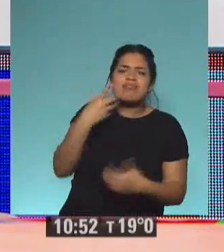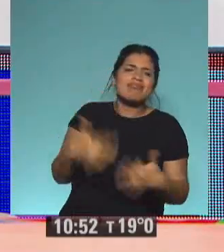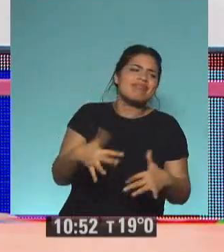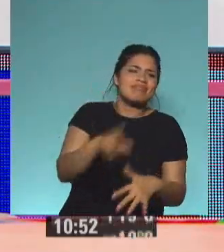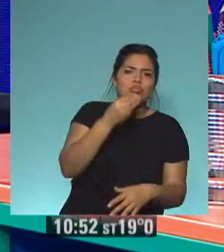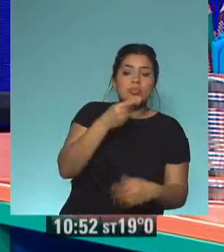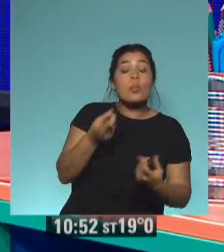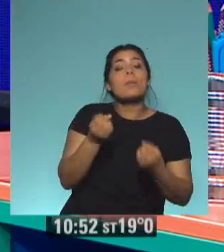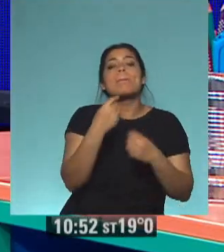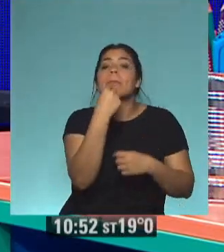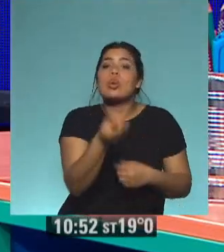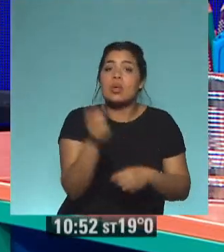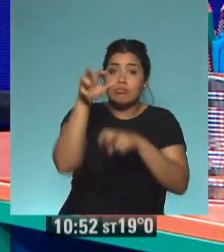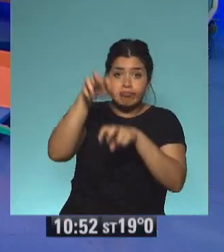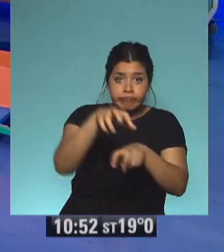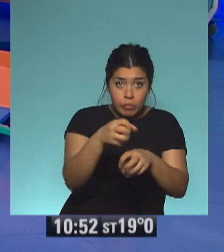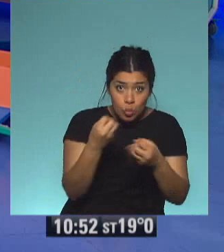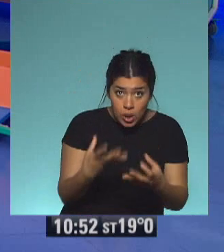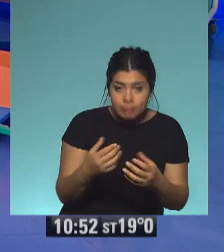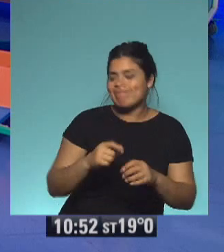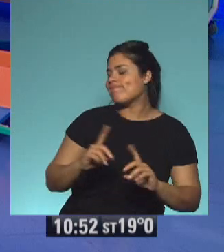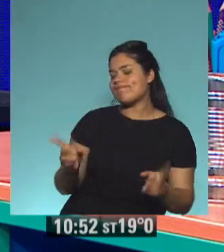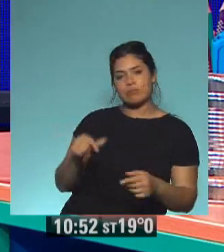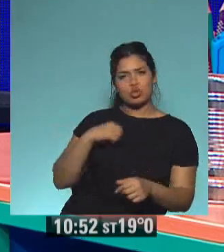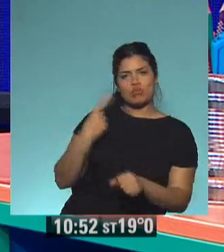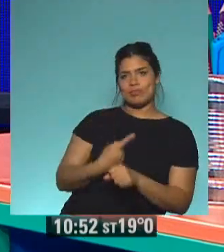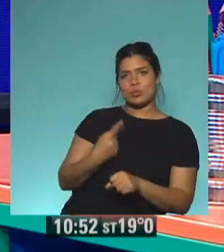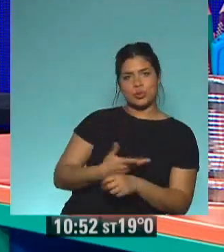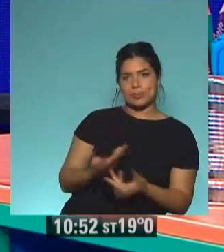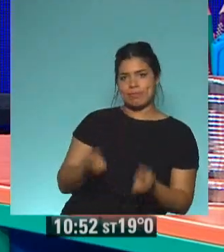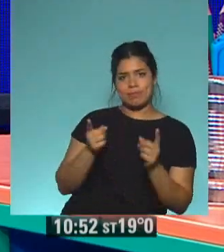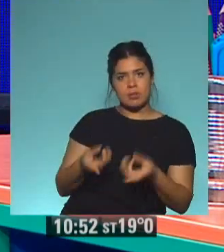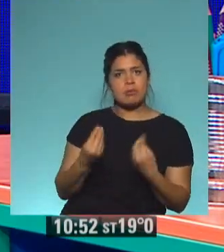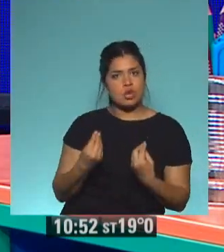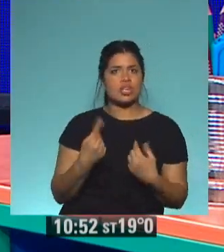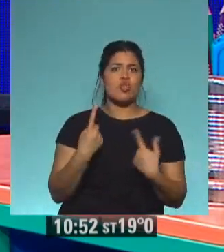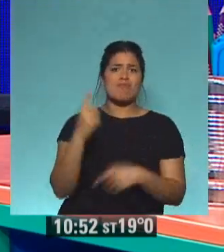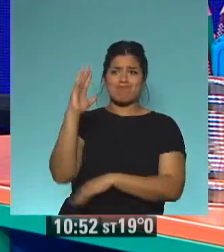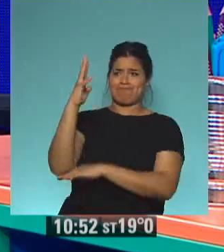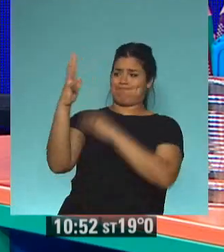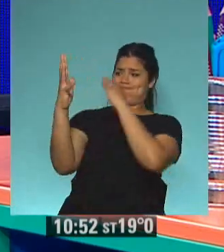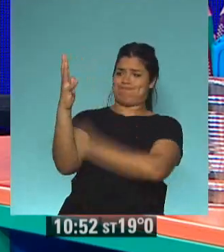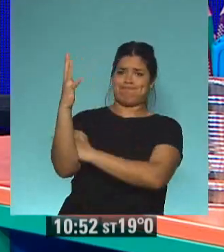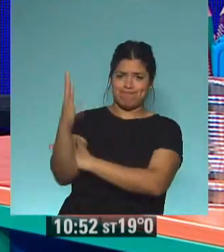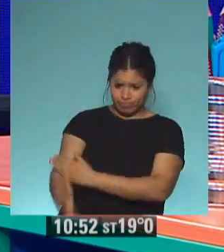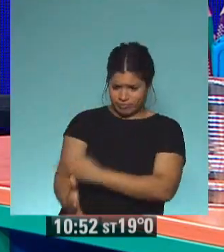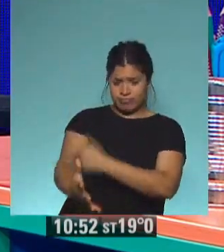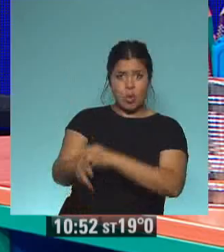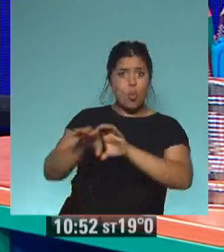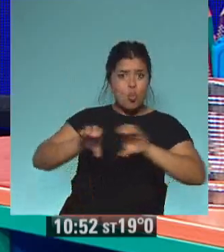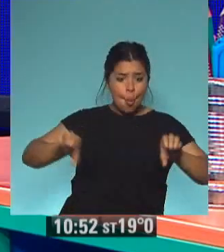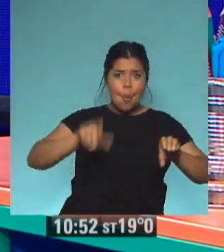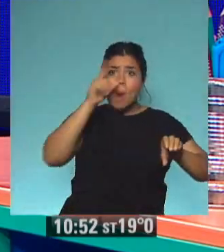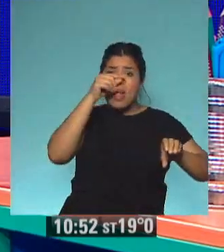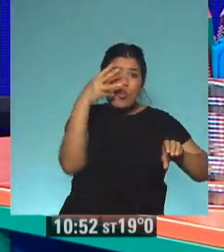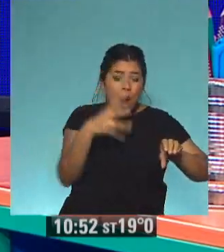funcionó. No, tampoco. Oh, es no. que no, es que lo hice con 4 troncos de palmera. Entonces, como que paracaídas iba